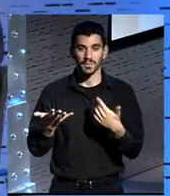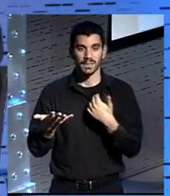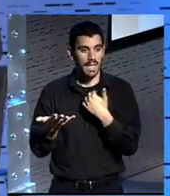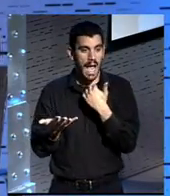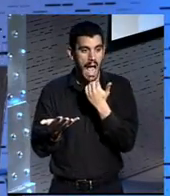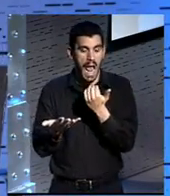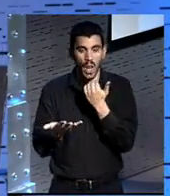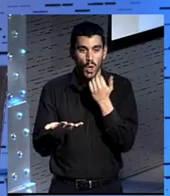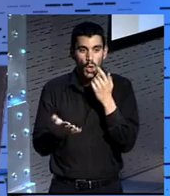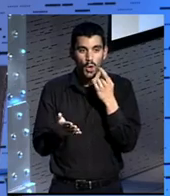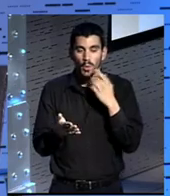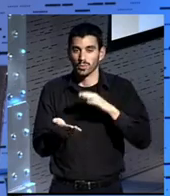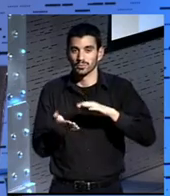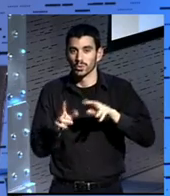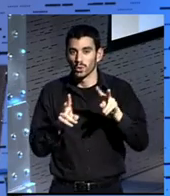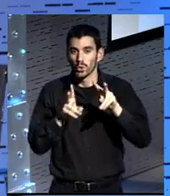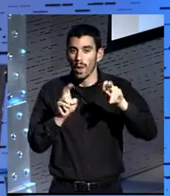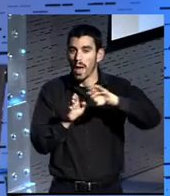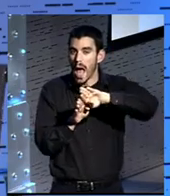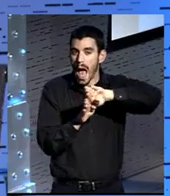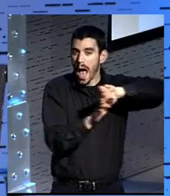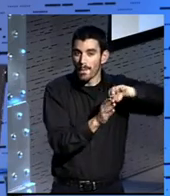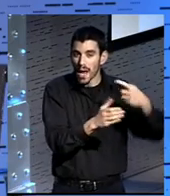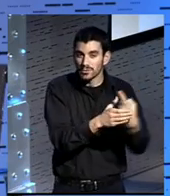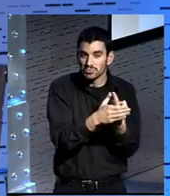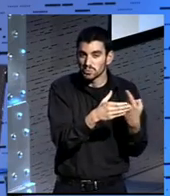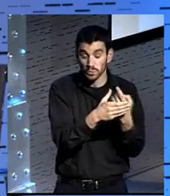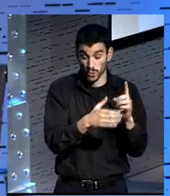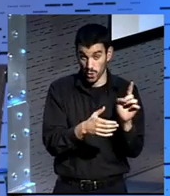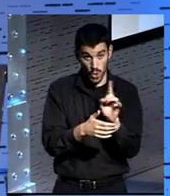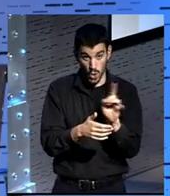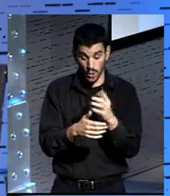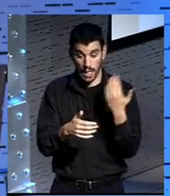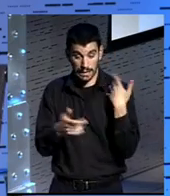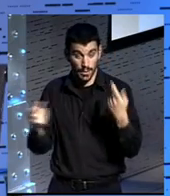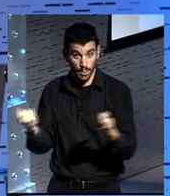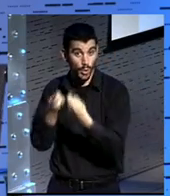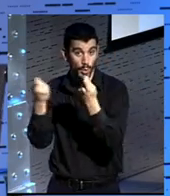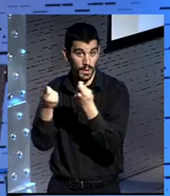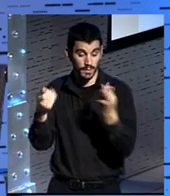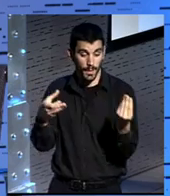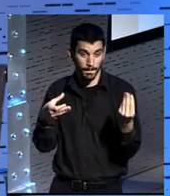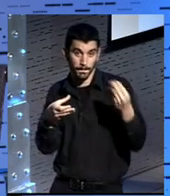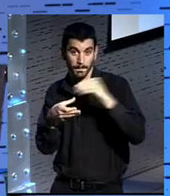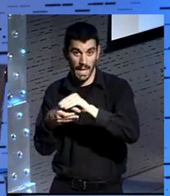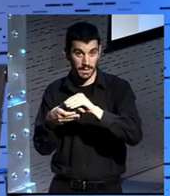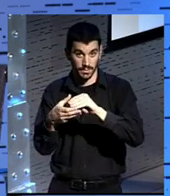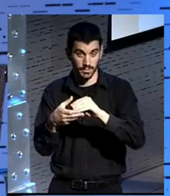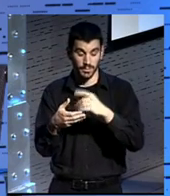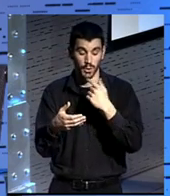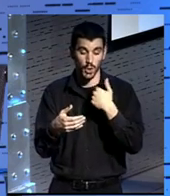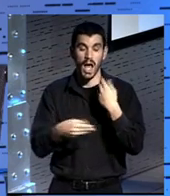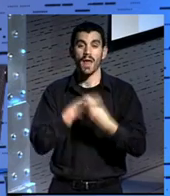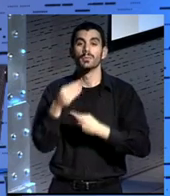alejada o aislada del resto de la oferta. Nosotros, en ese sentido, lo que estamos haciendo es al revés,